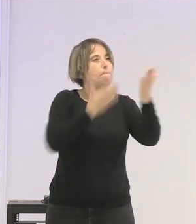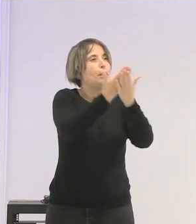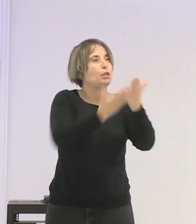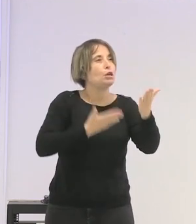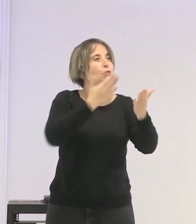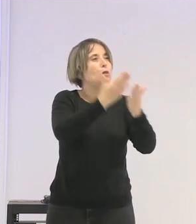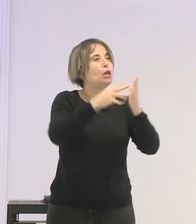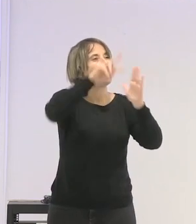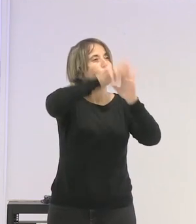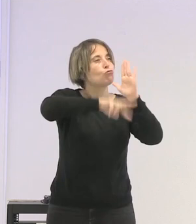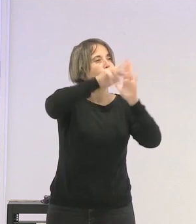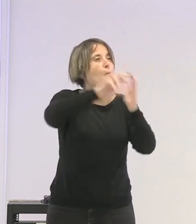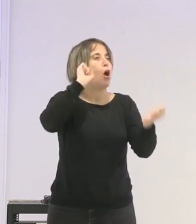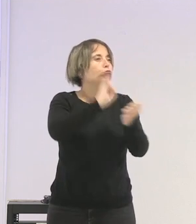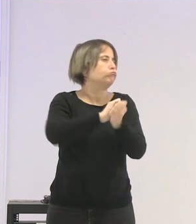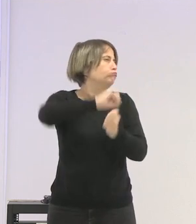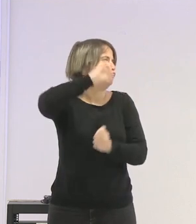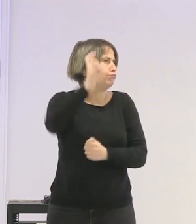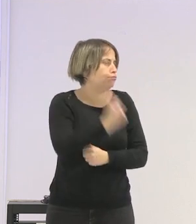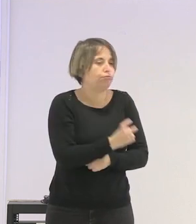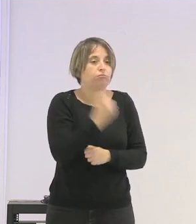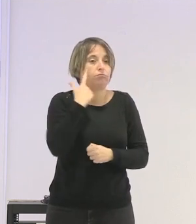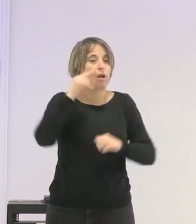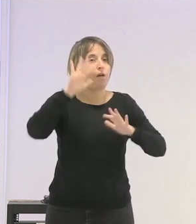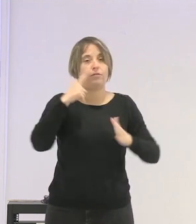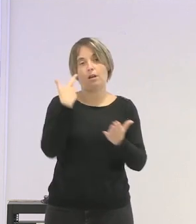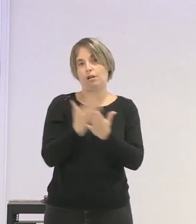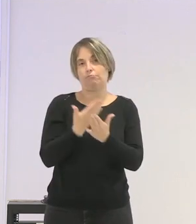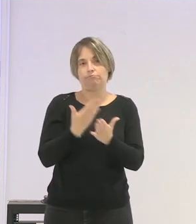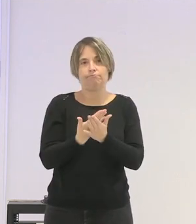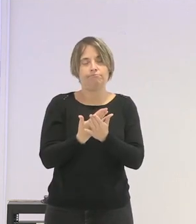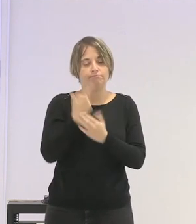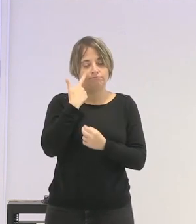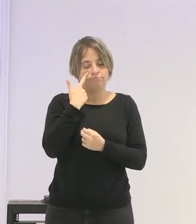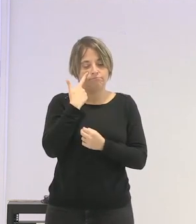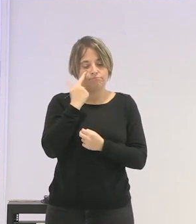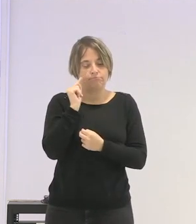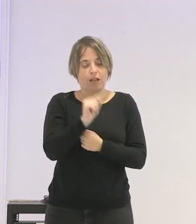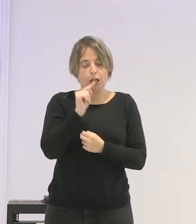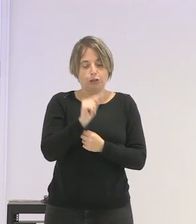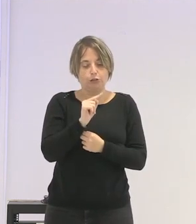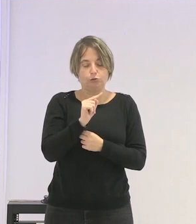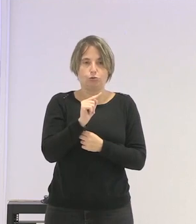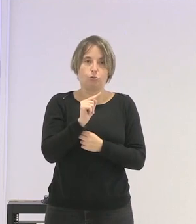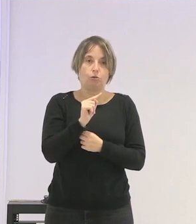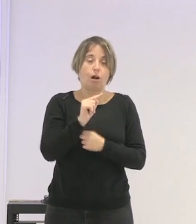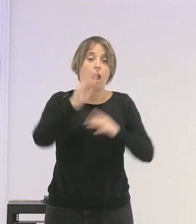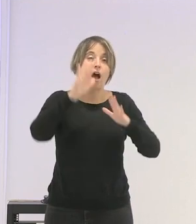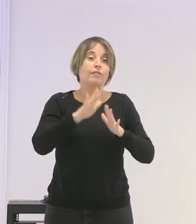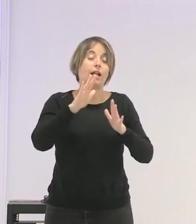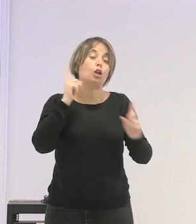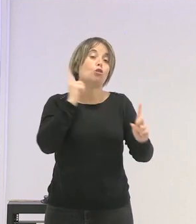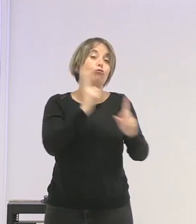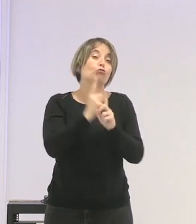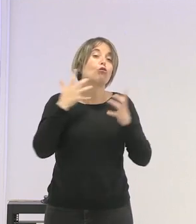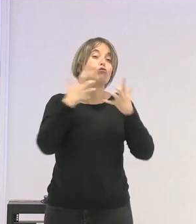nuevos desarrollos penales, etcétera, y lo que acabamos viendo es que normalmente eso, pues, o se vuelve contra las luchas sociales,